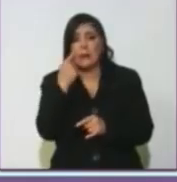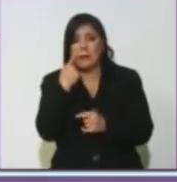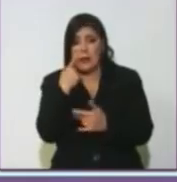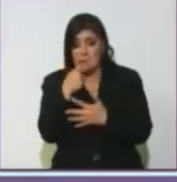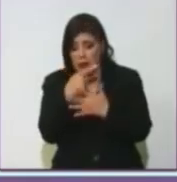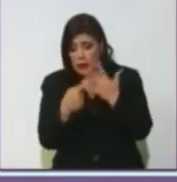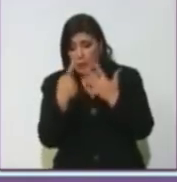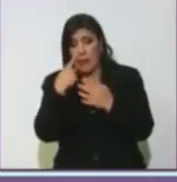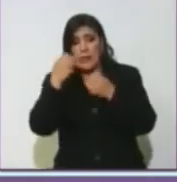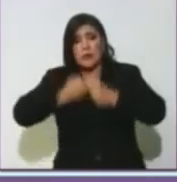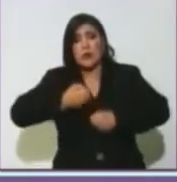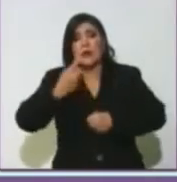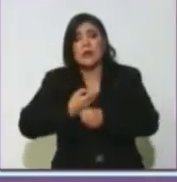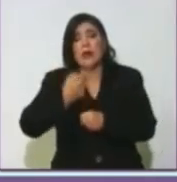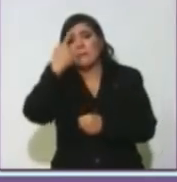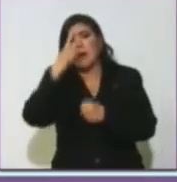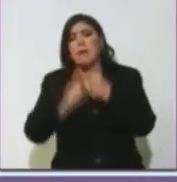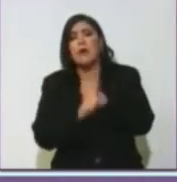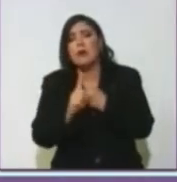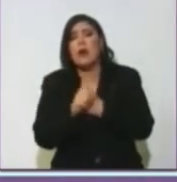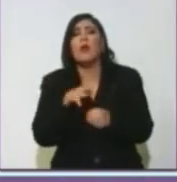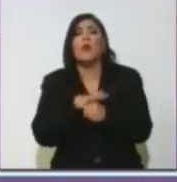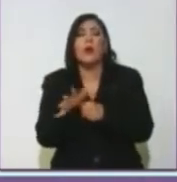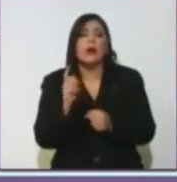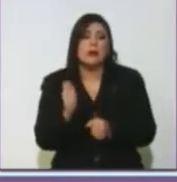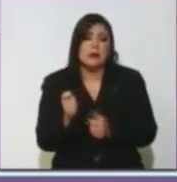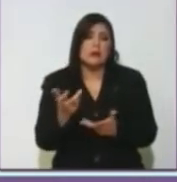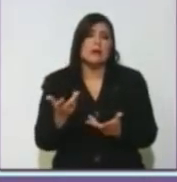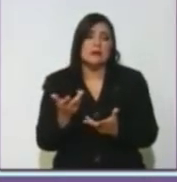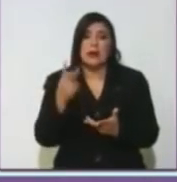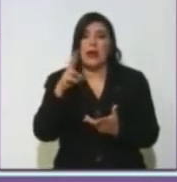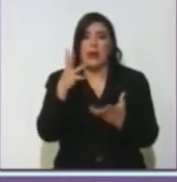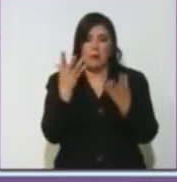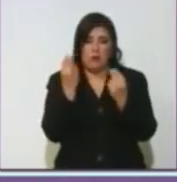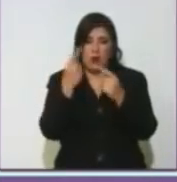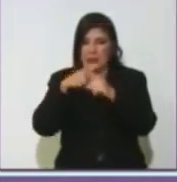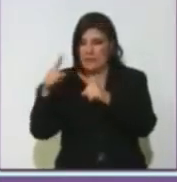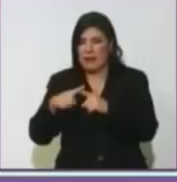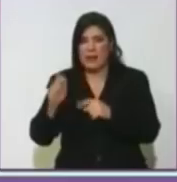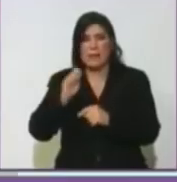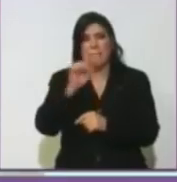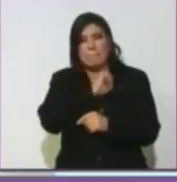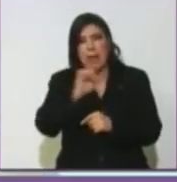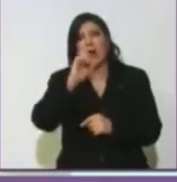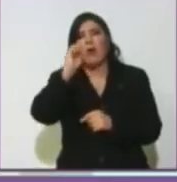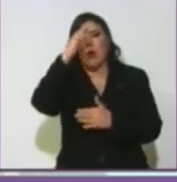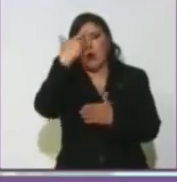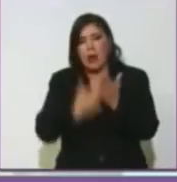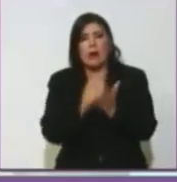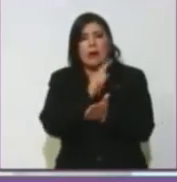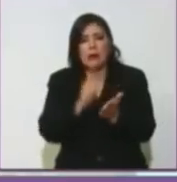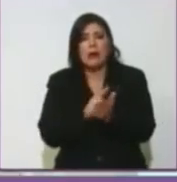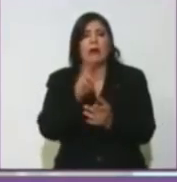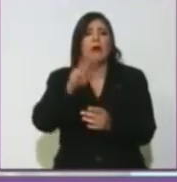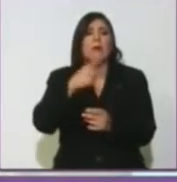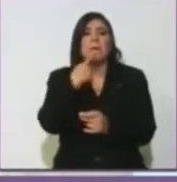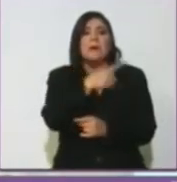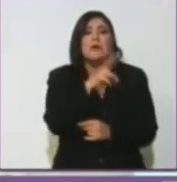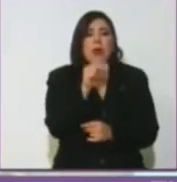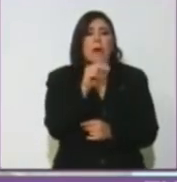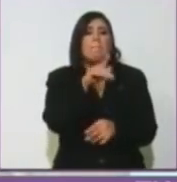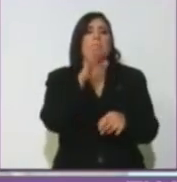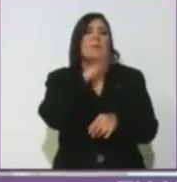por el problema de que hoy muchos de los delitos no se reportan por eficiencia ineficiencia del